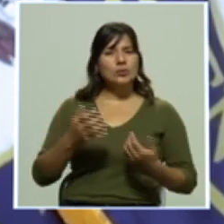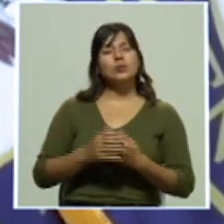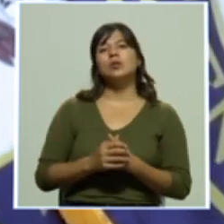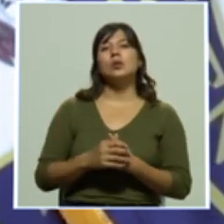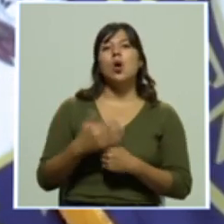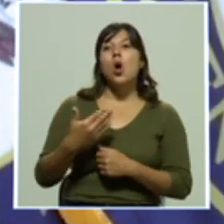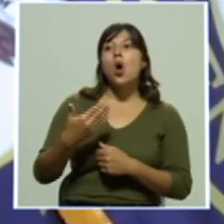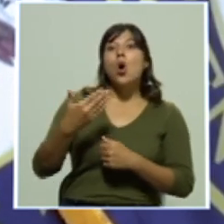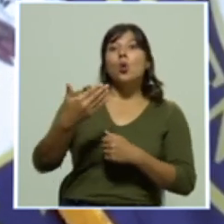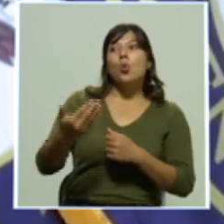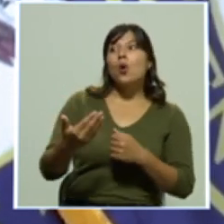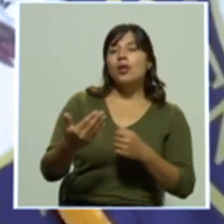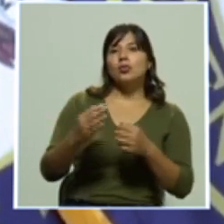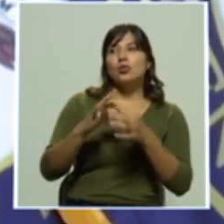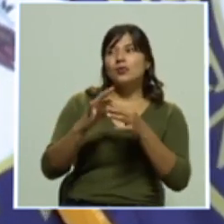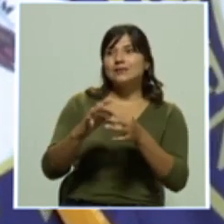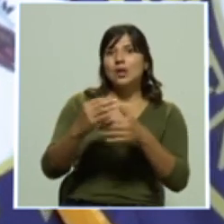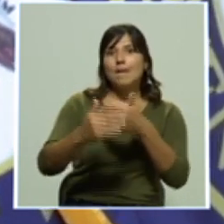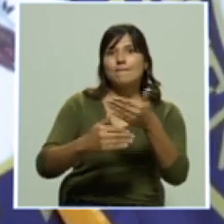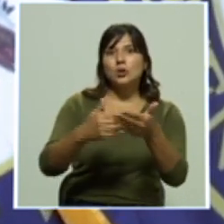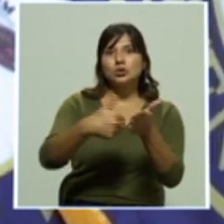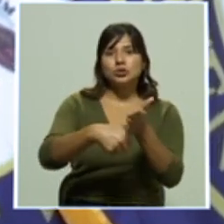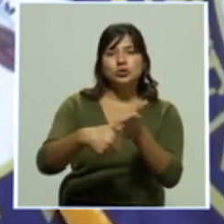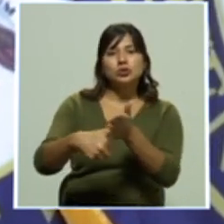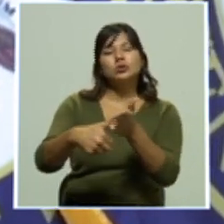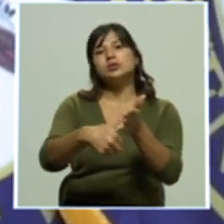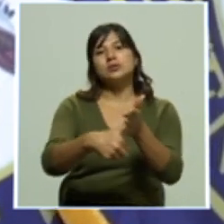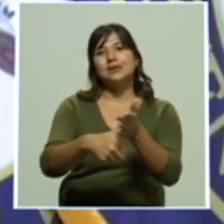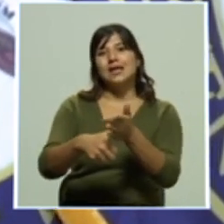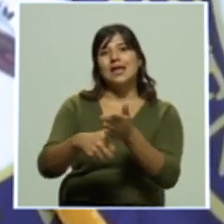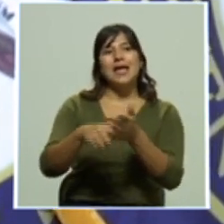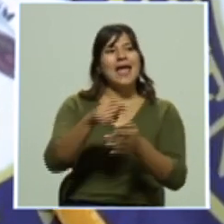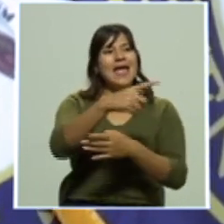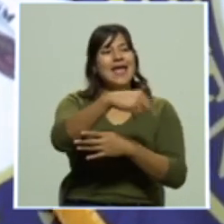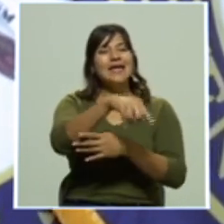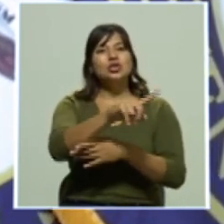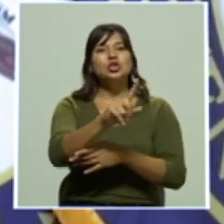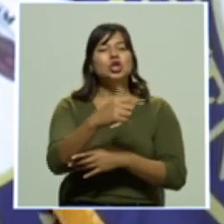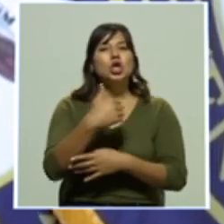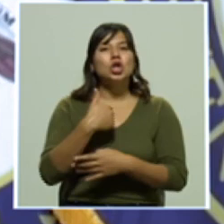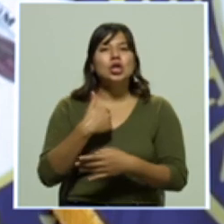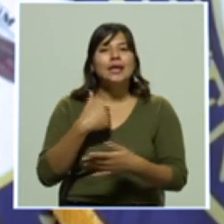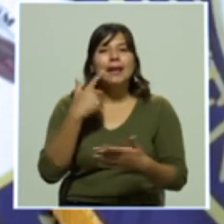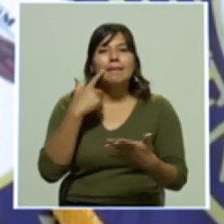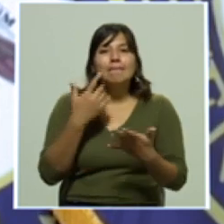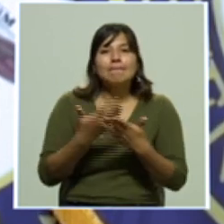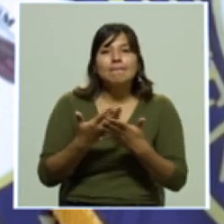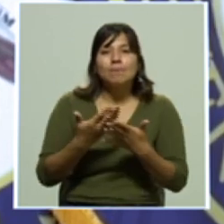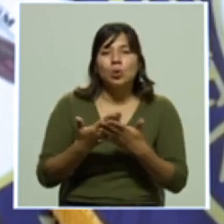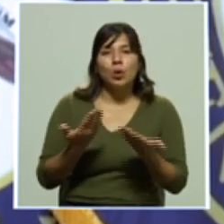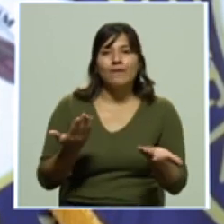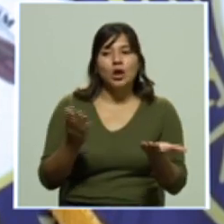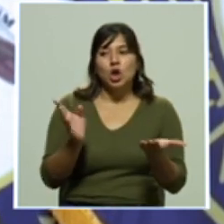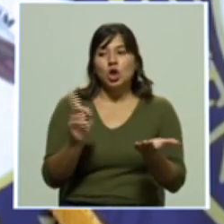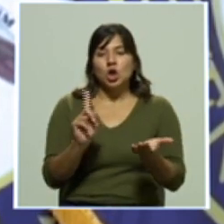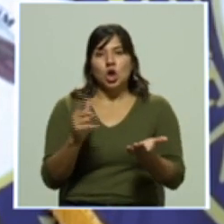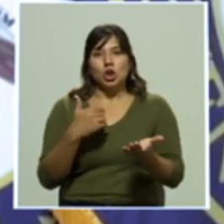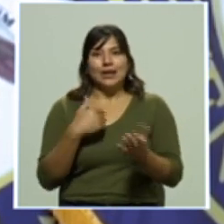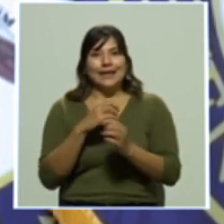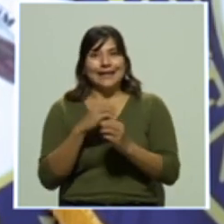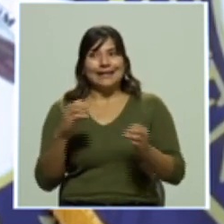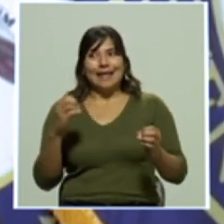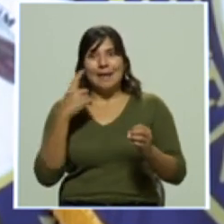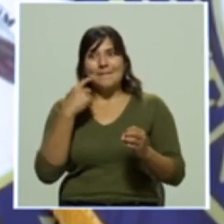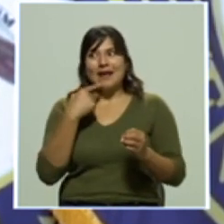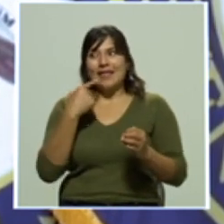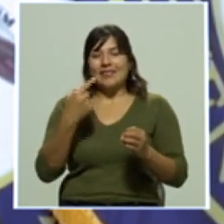Cuando se trata de la elección, los republicanos, los congresistas republicanos no tienen evidencia, no tienen nada, tampoco el